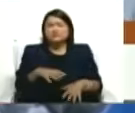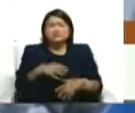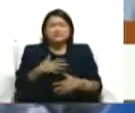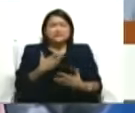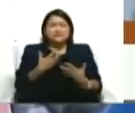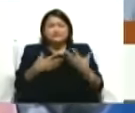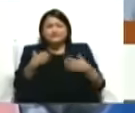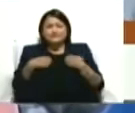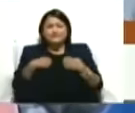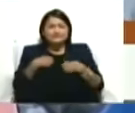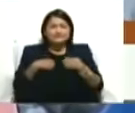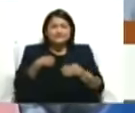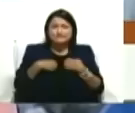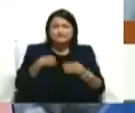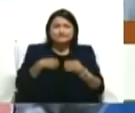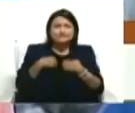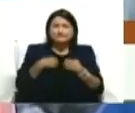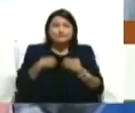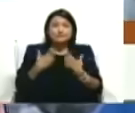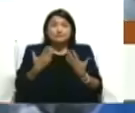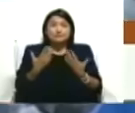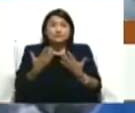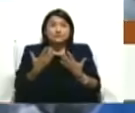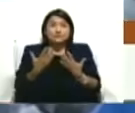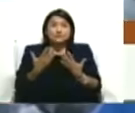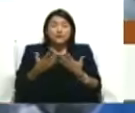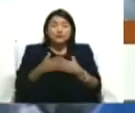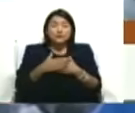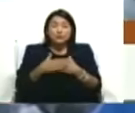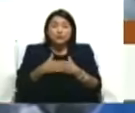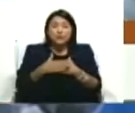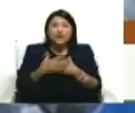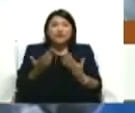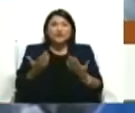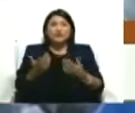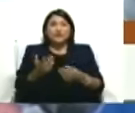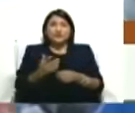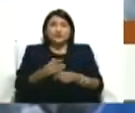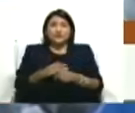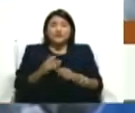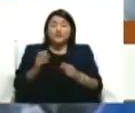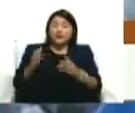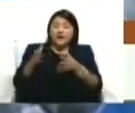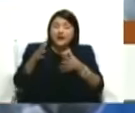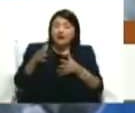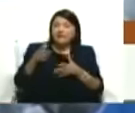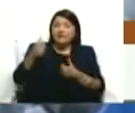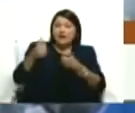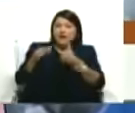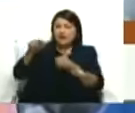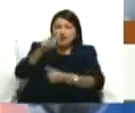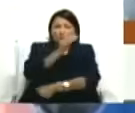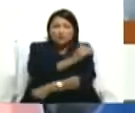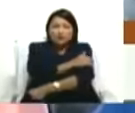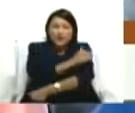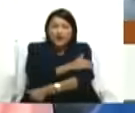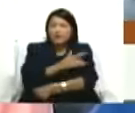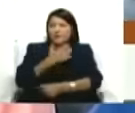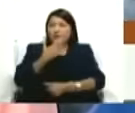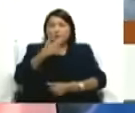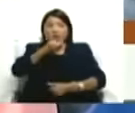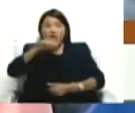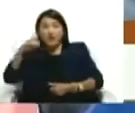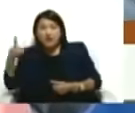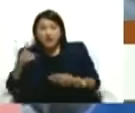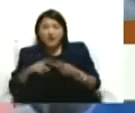que sentí cada vez que ganaba el candidato de la derecha de Acción Democrática,